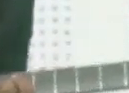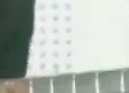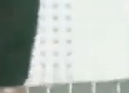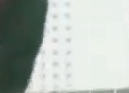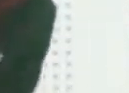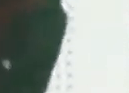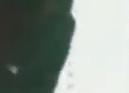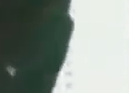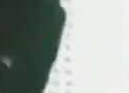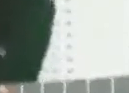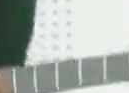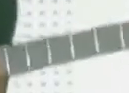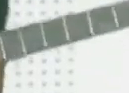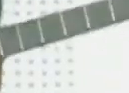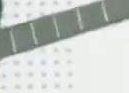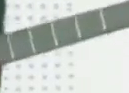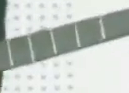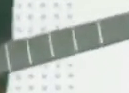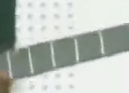Bolívar.